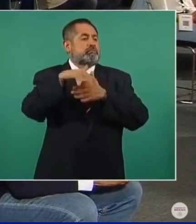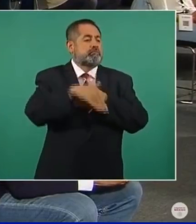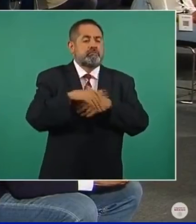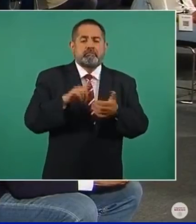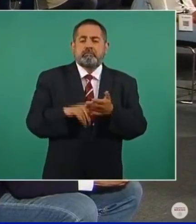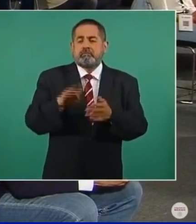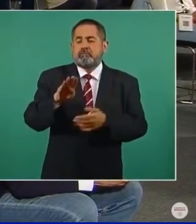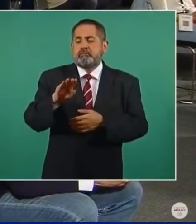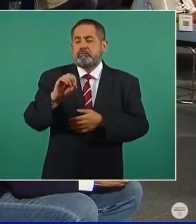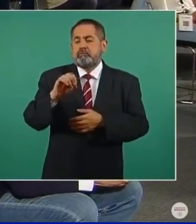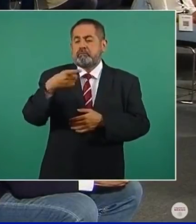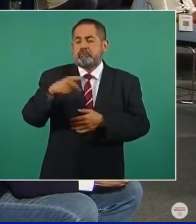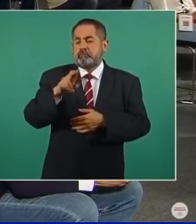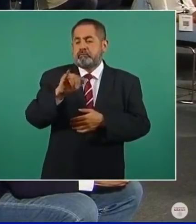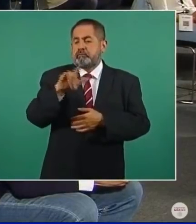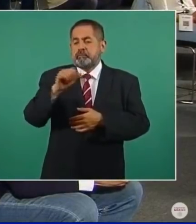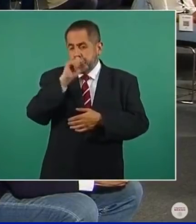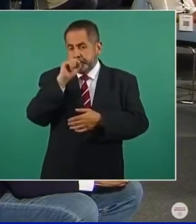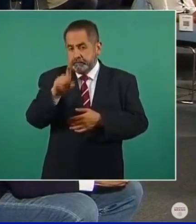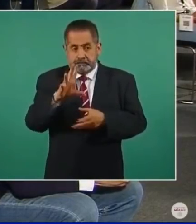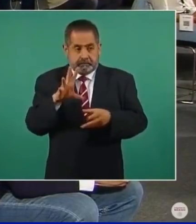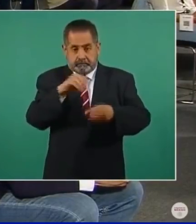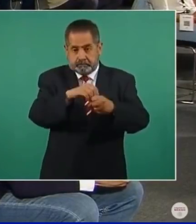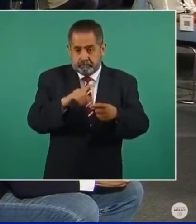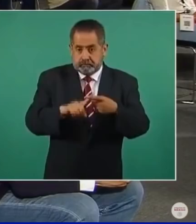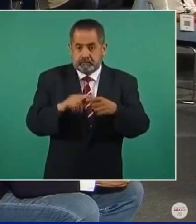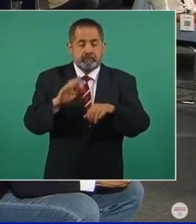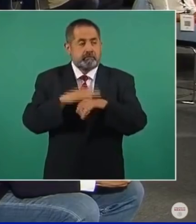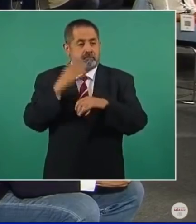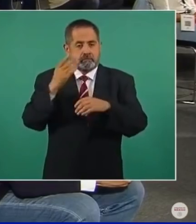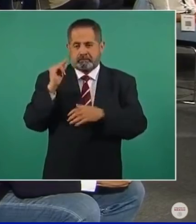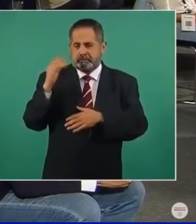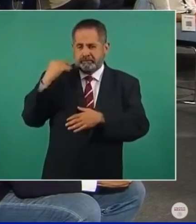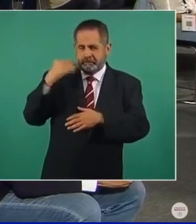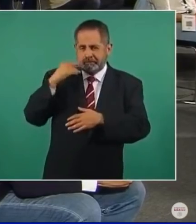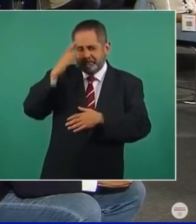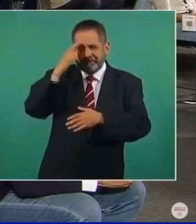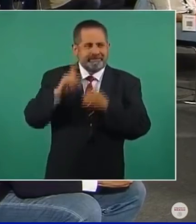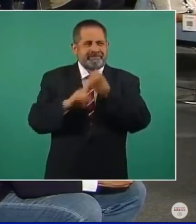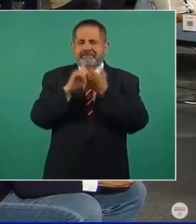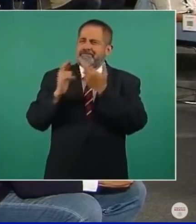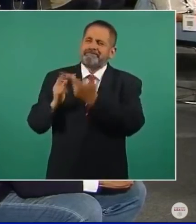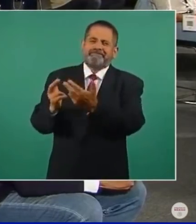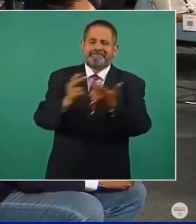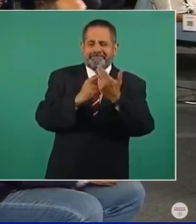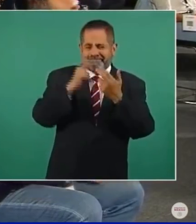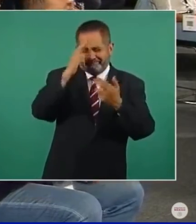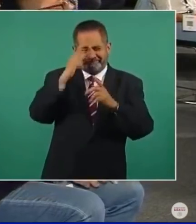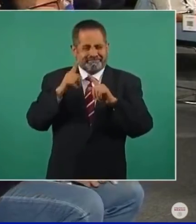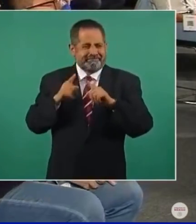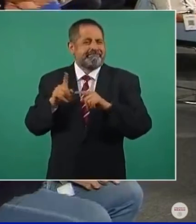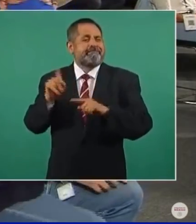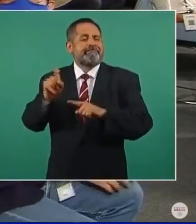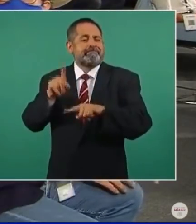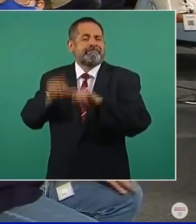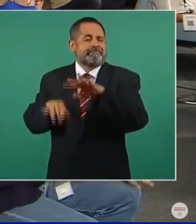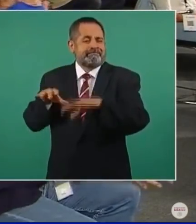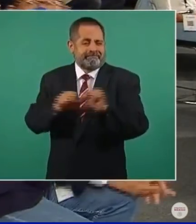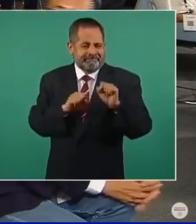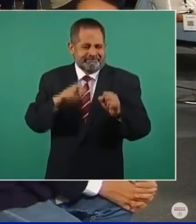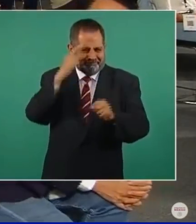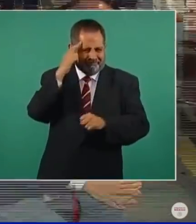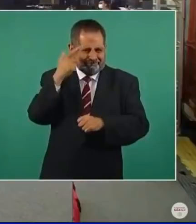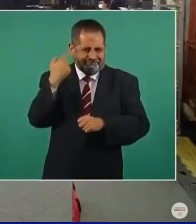Boquilla está incluida, porque la vandalizaron cuando fue la toma del agua,